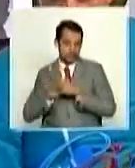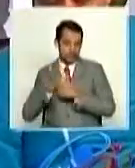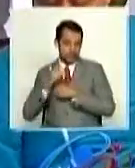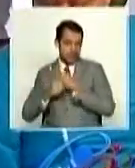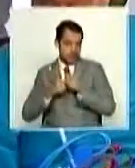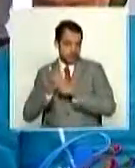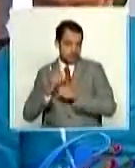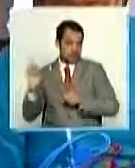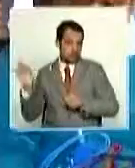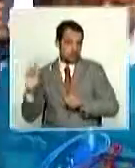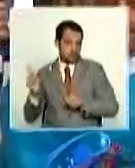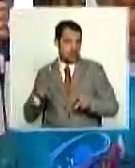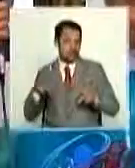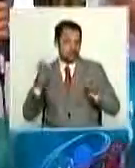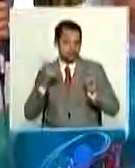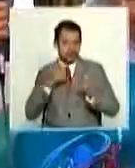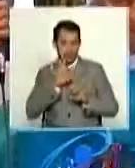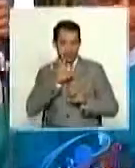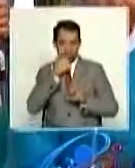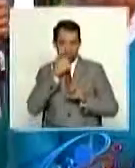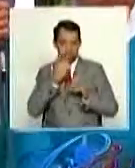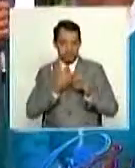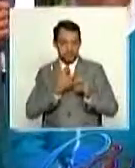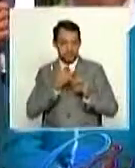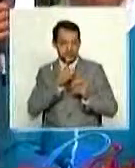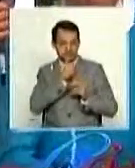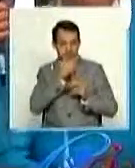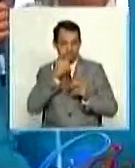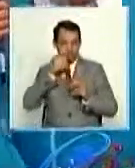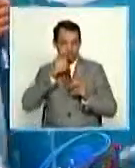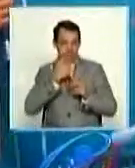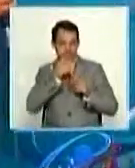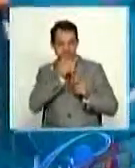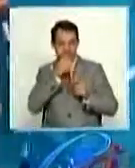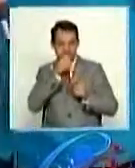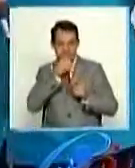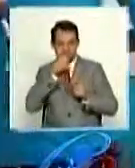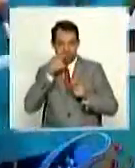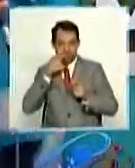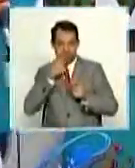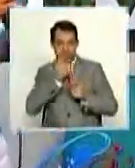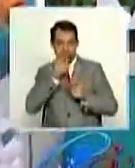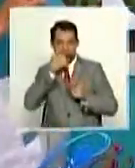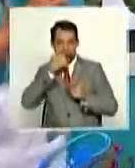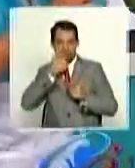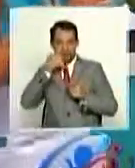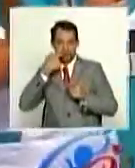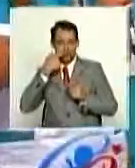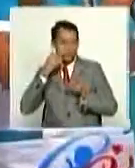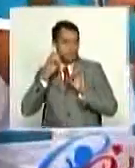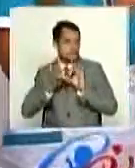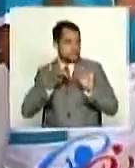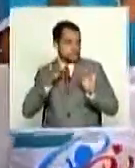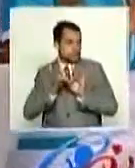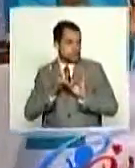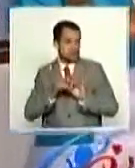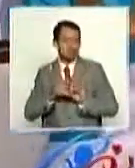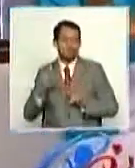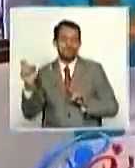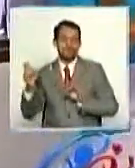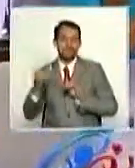esa prótesis, todo el tema de la aparatología. Sí, es excelente observación,